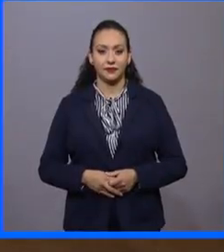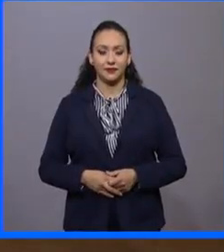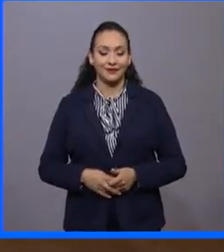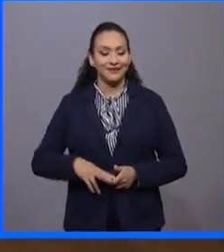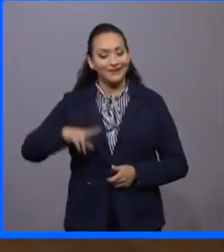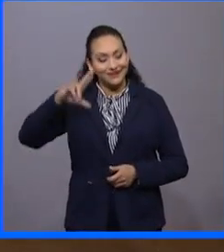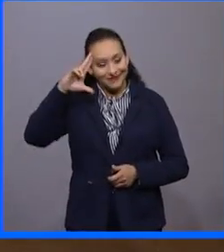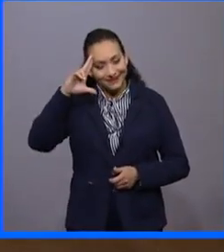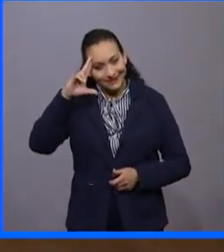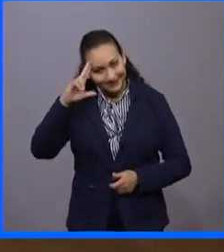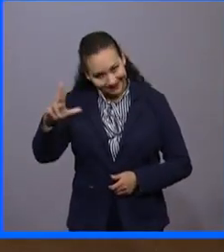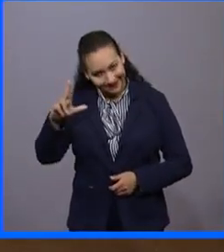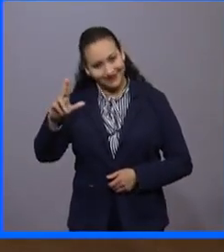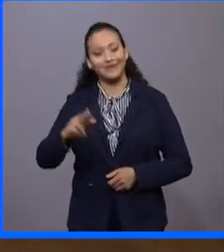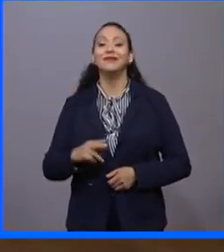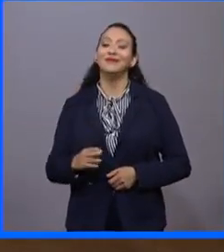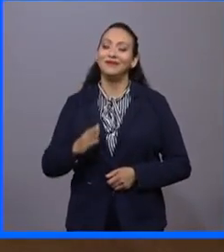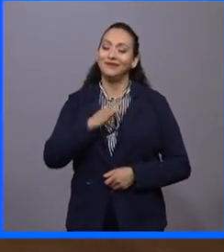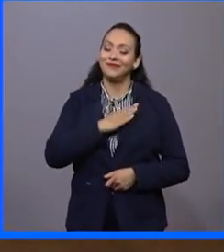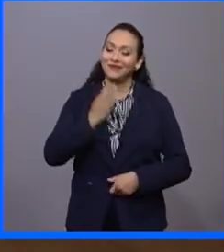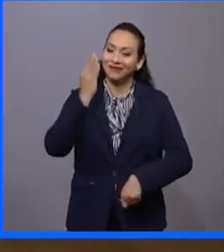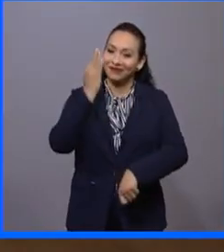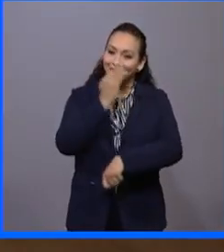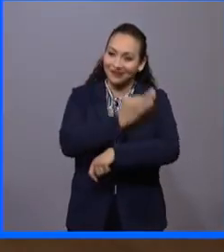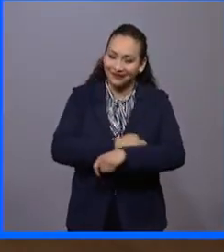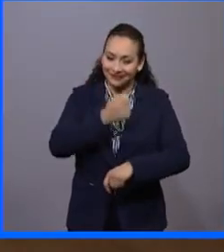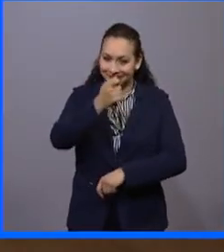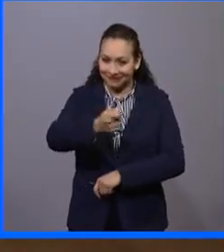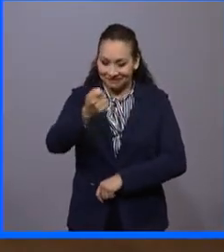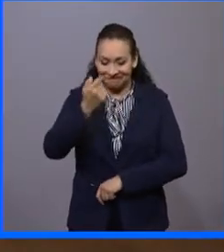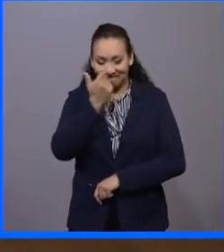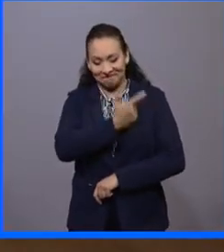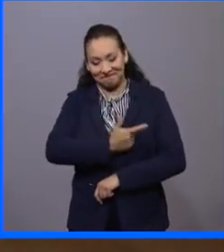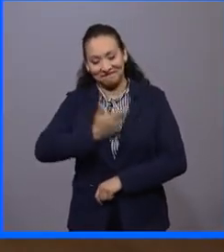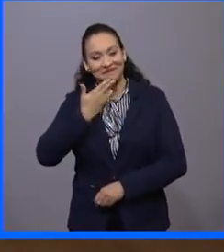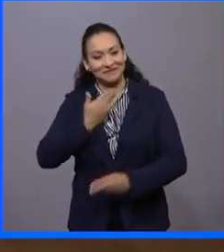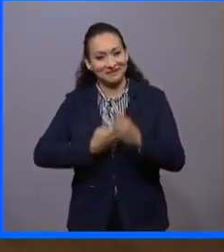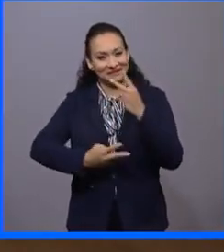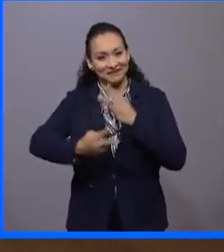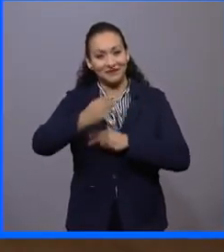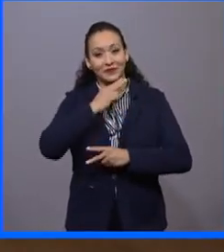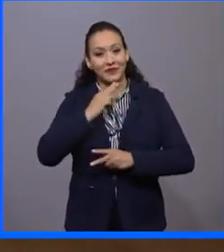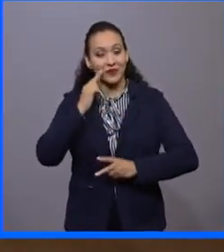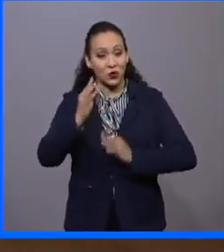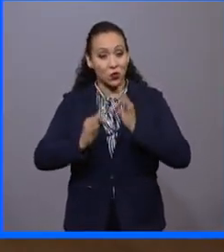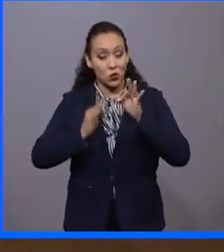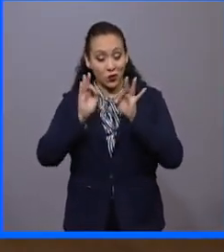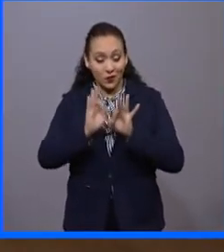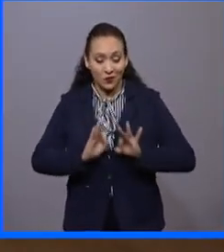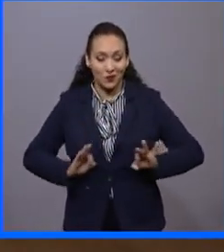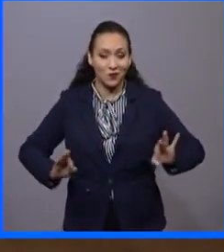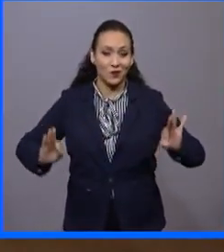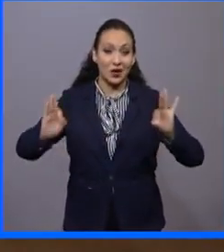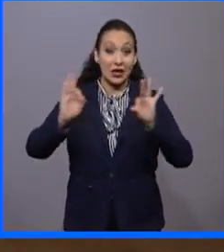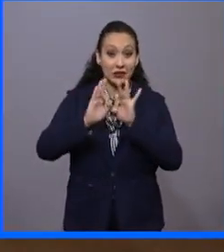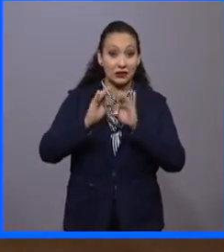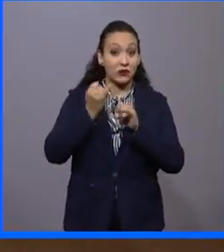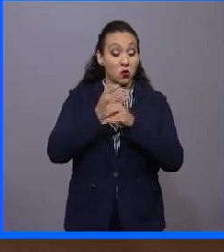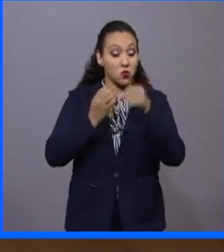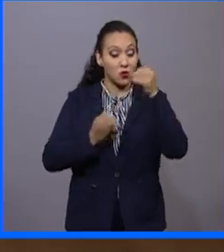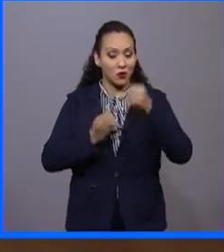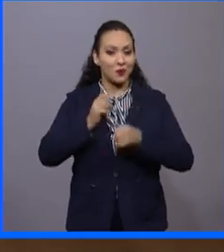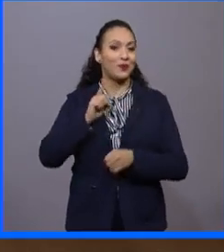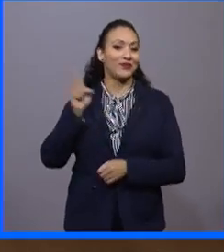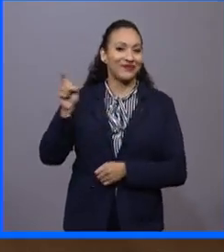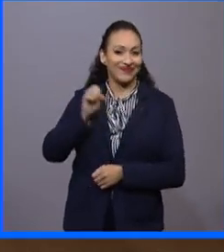Hola, ¿qué tal? ¿Cómo le va? Qué gusto saludarle. Muy buenas tardes. Bienvenido, bienvenida a la información jurídica más importante. Soy